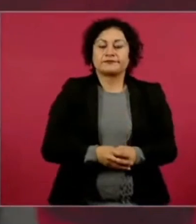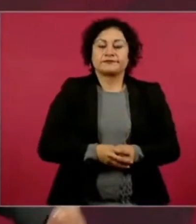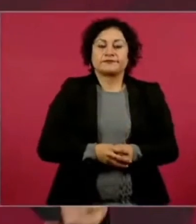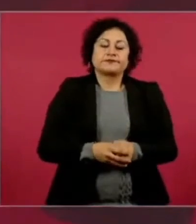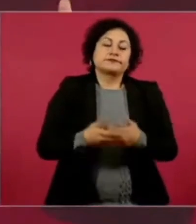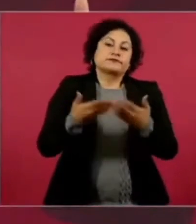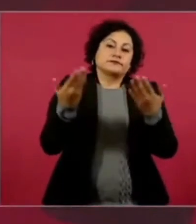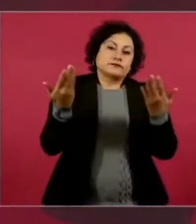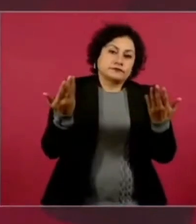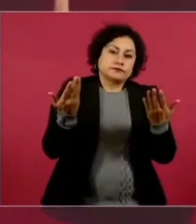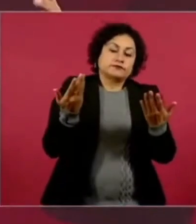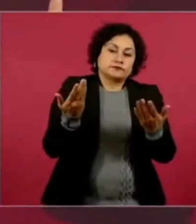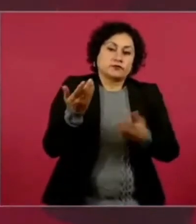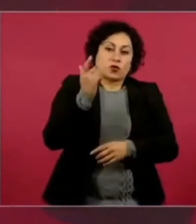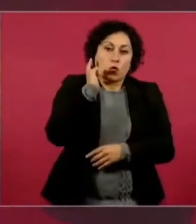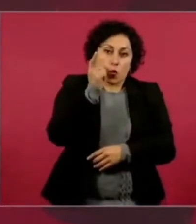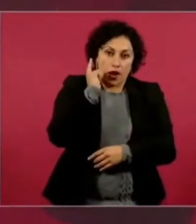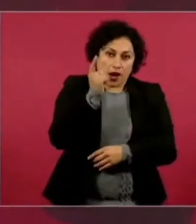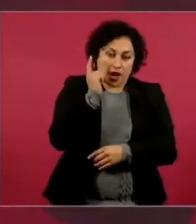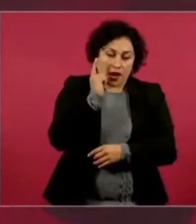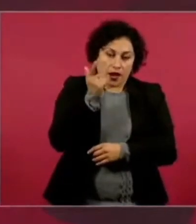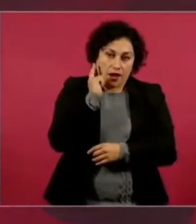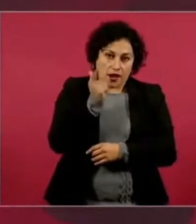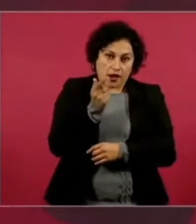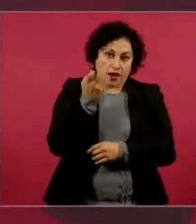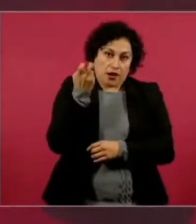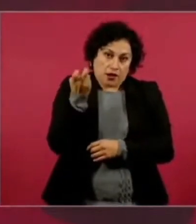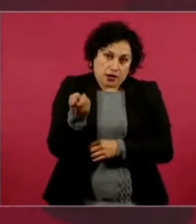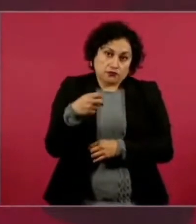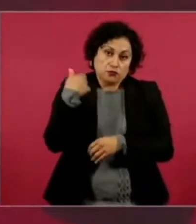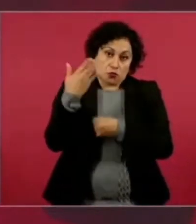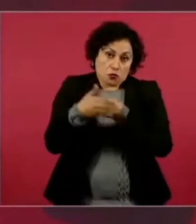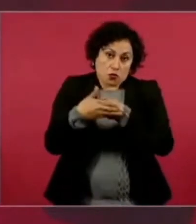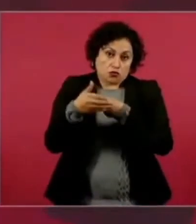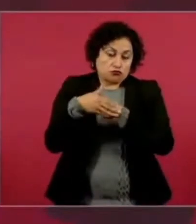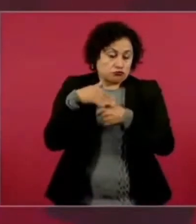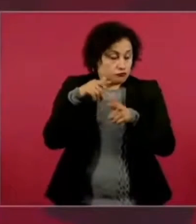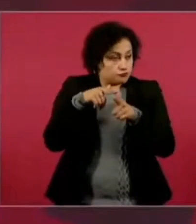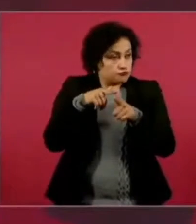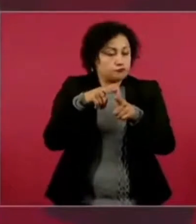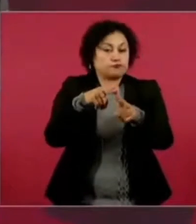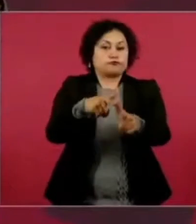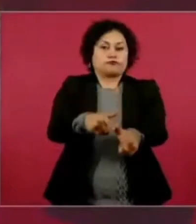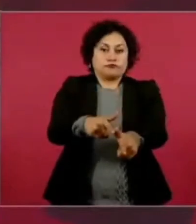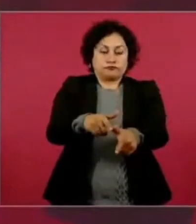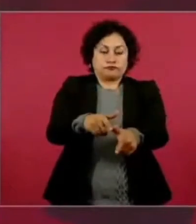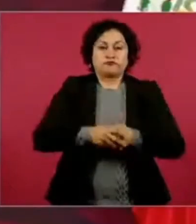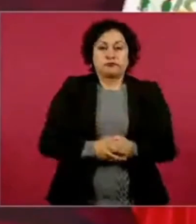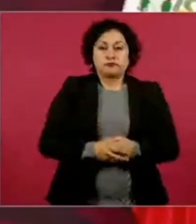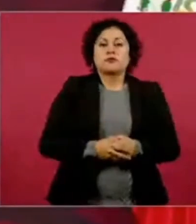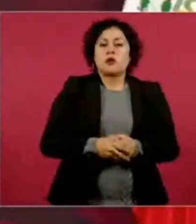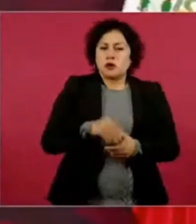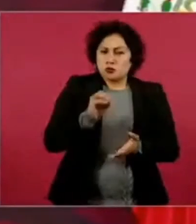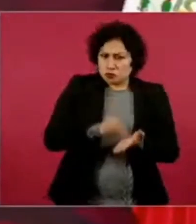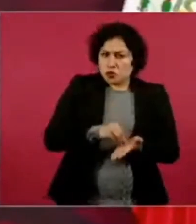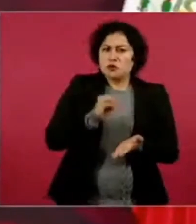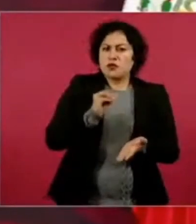Ojalá y esto se mantenga y siguen habiendo centros